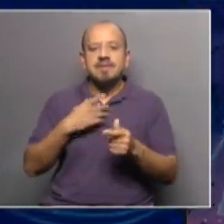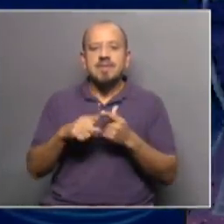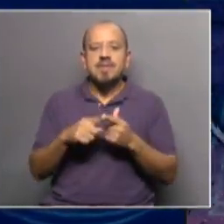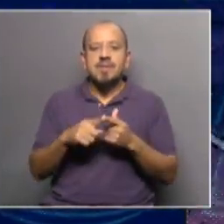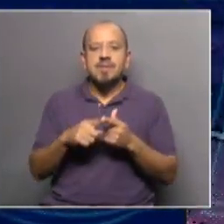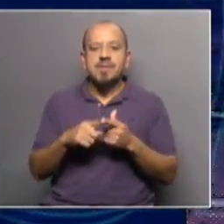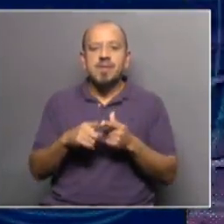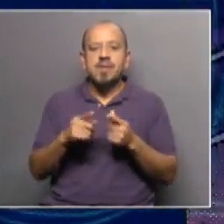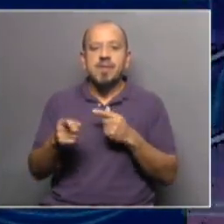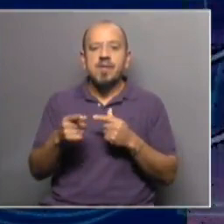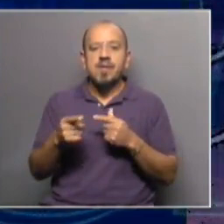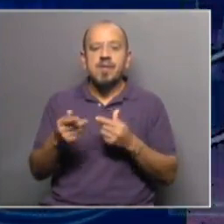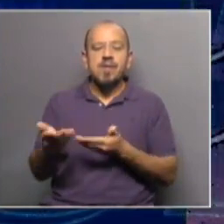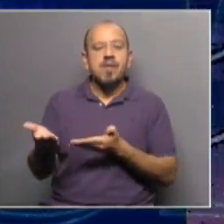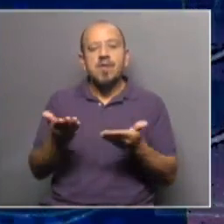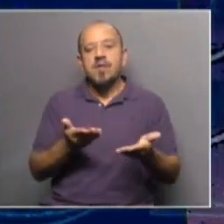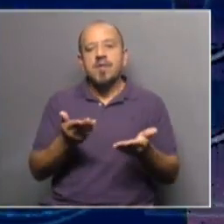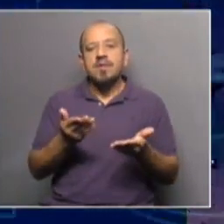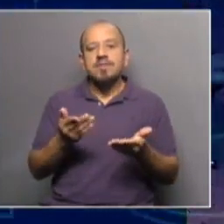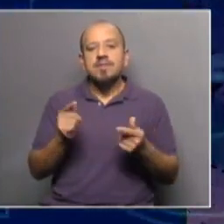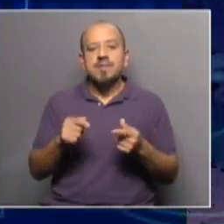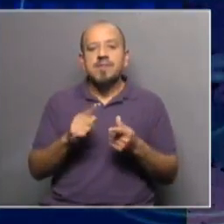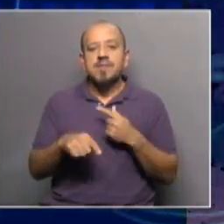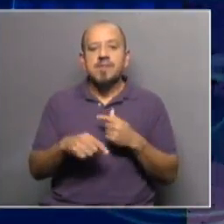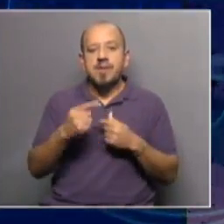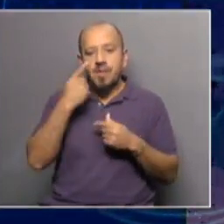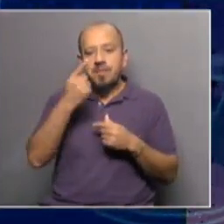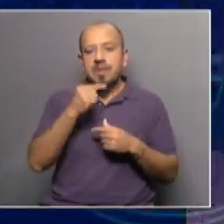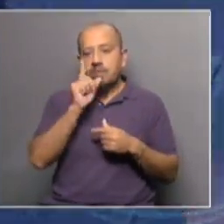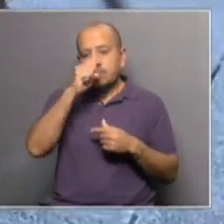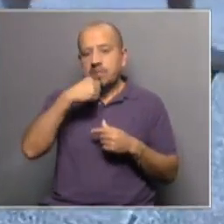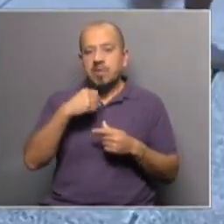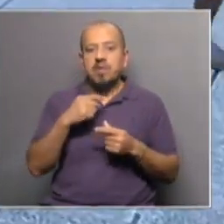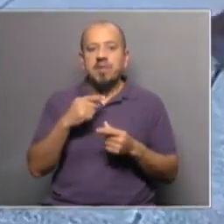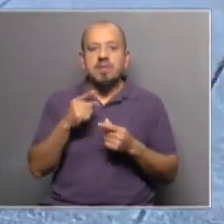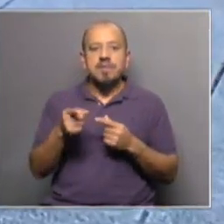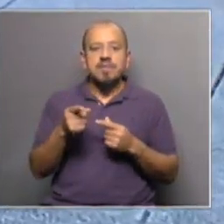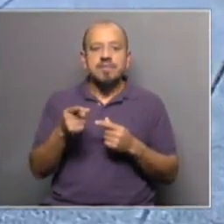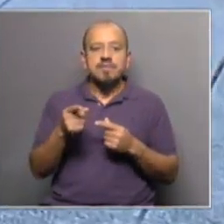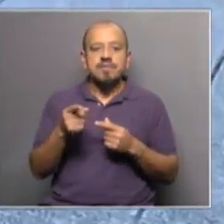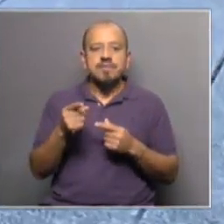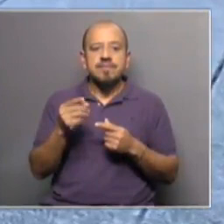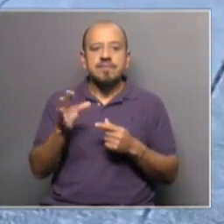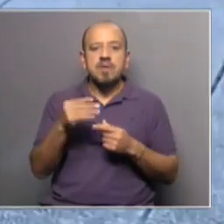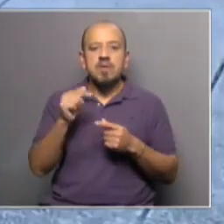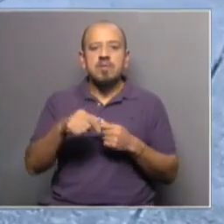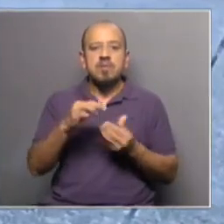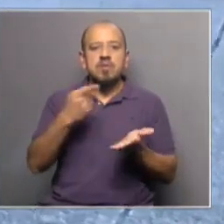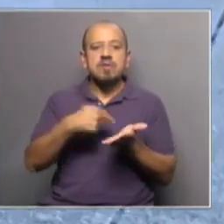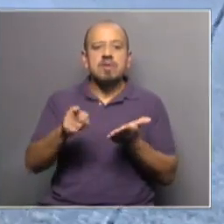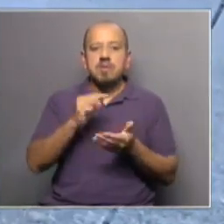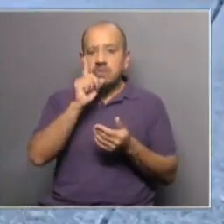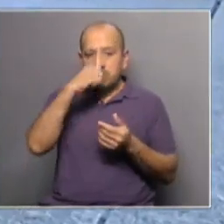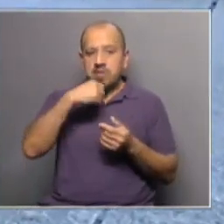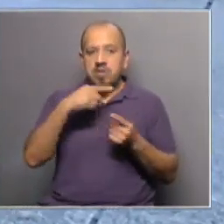aquí en TV Ciudad y estar compartiendo estos días aquí en Mirá Montevideo. Justamente, todos aquellos que pasen por el centro de Montevideo,